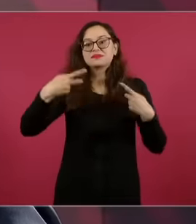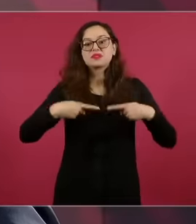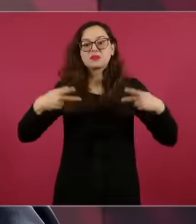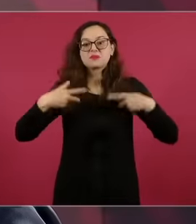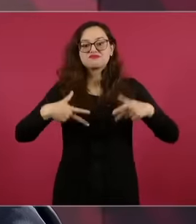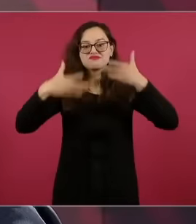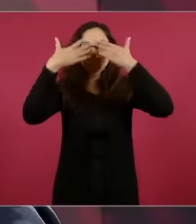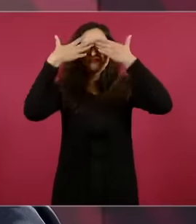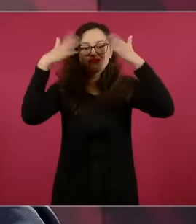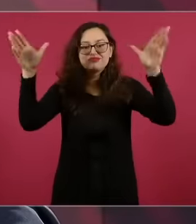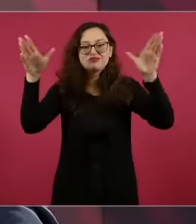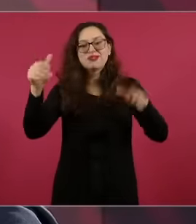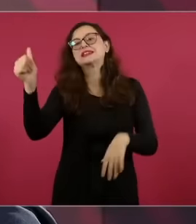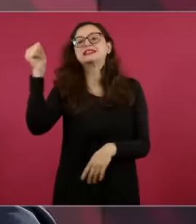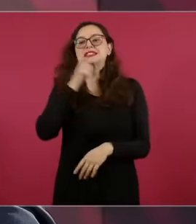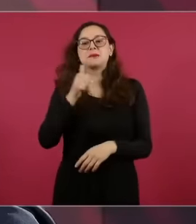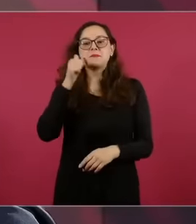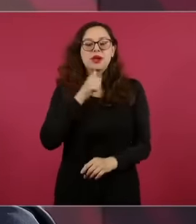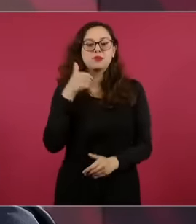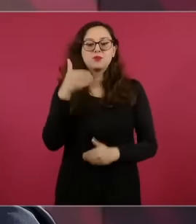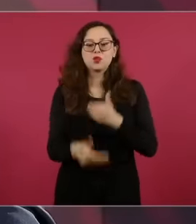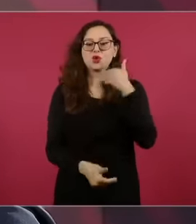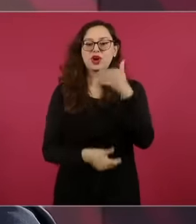de avanzada.